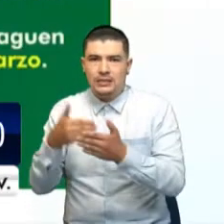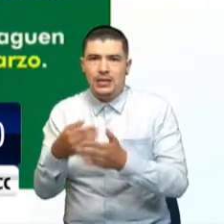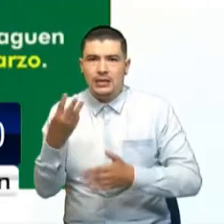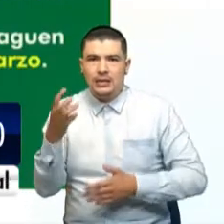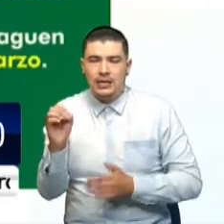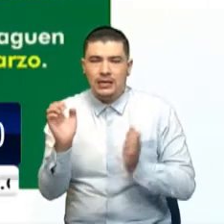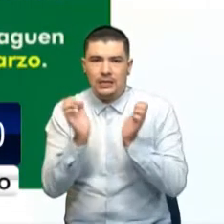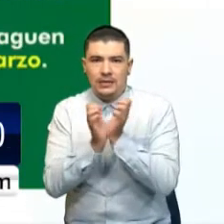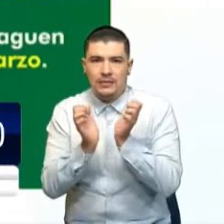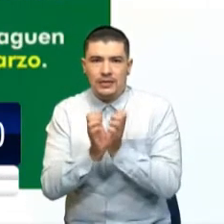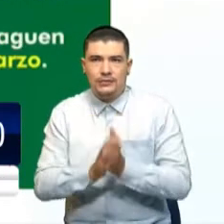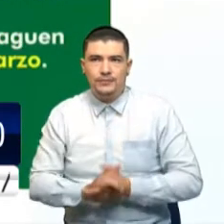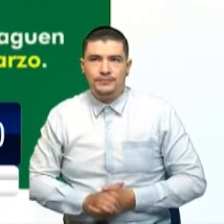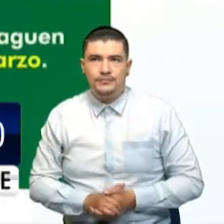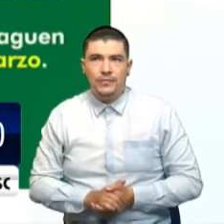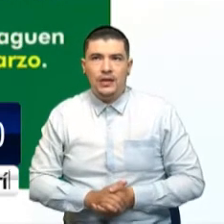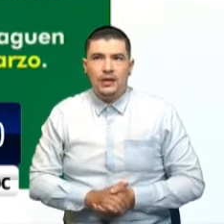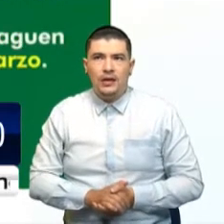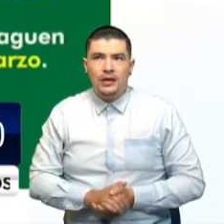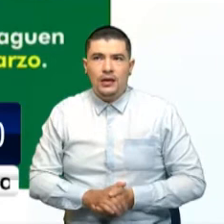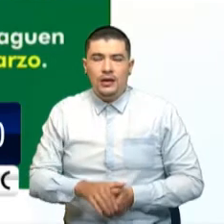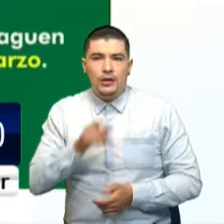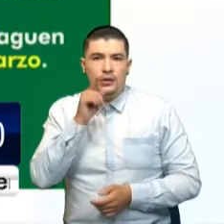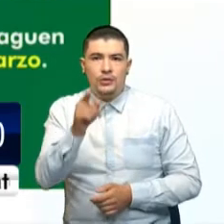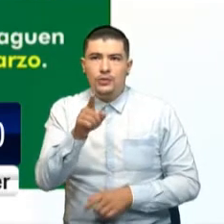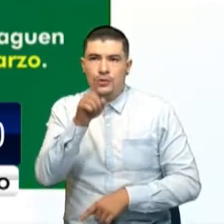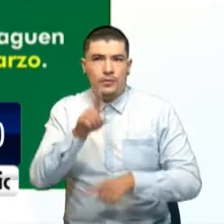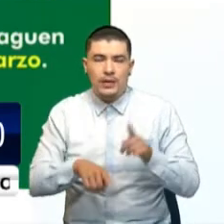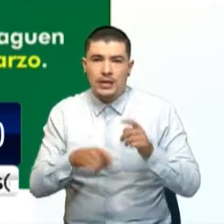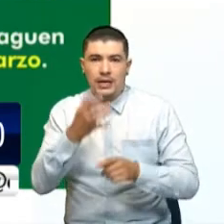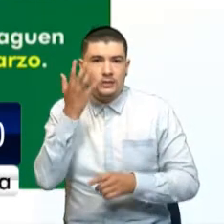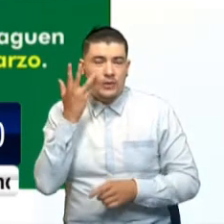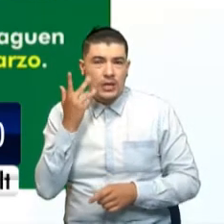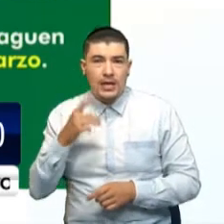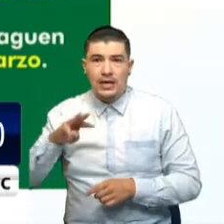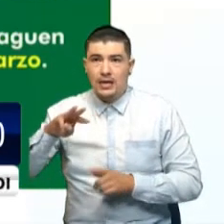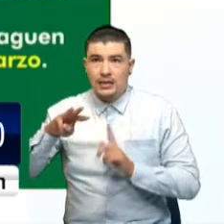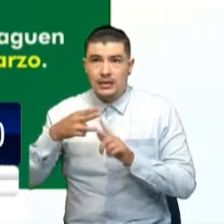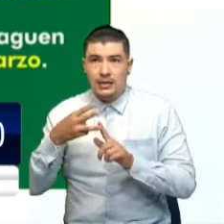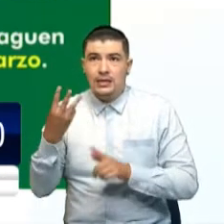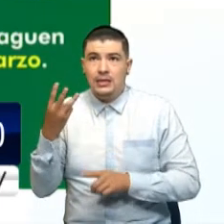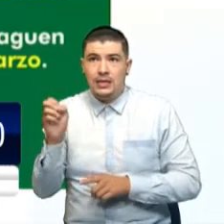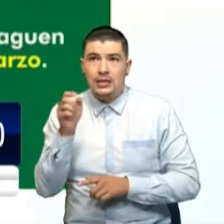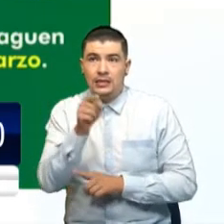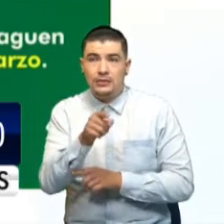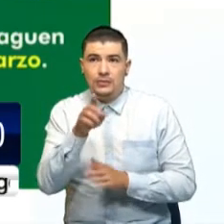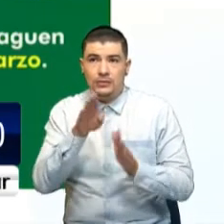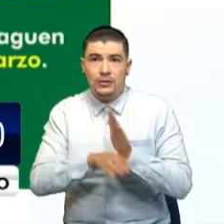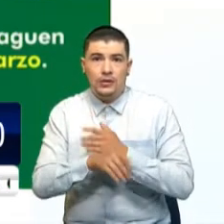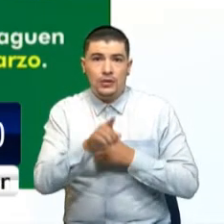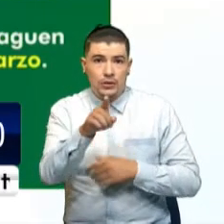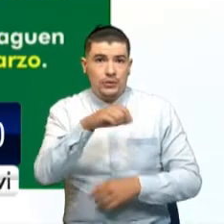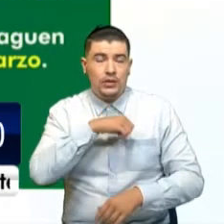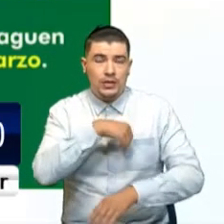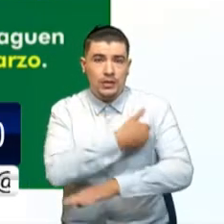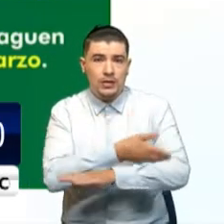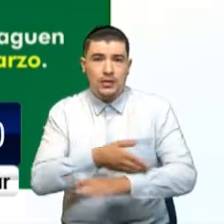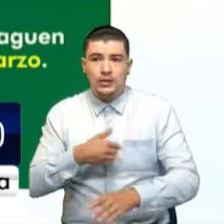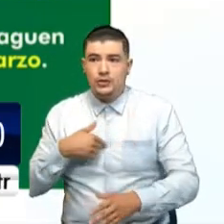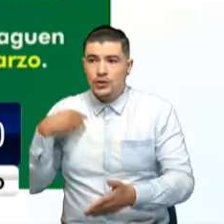no pierdan ese 10, paguen todos. El 30 es la tercera parte de la plata. Si tenía que pagar 1 millón, voy a